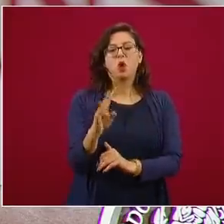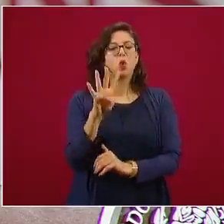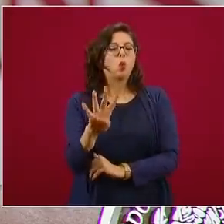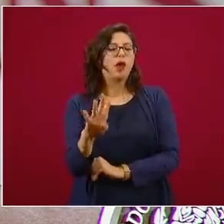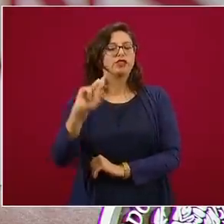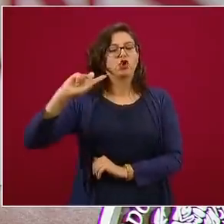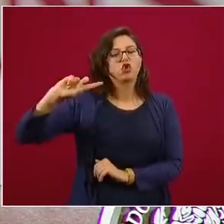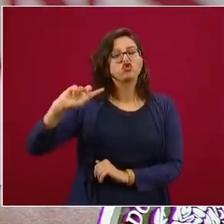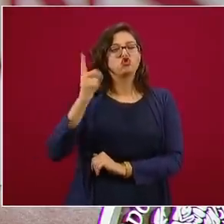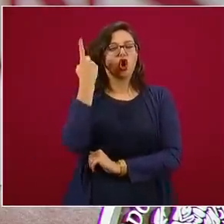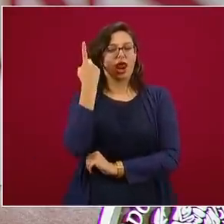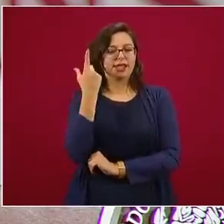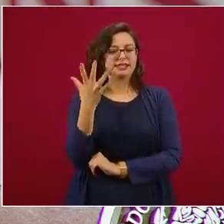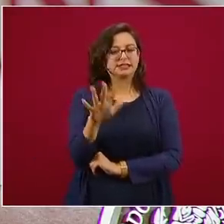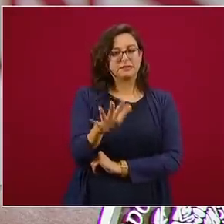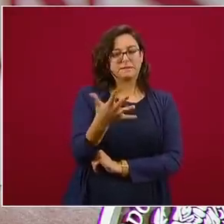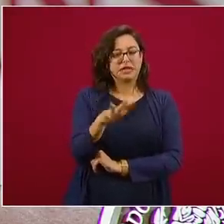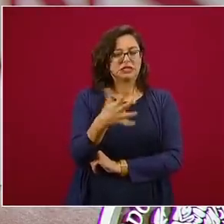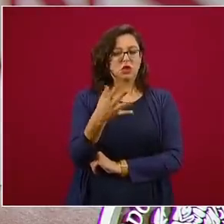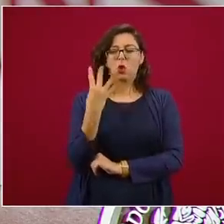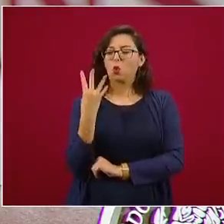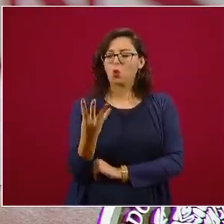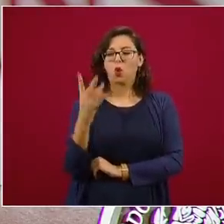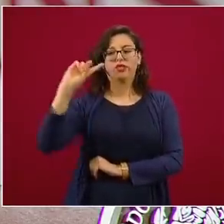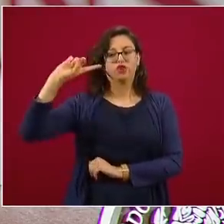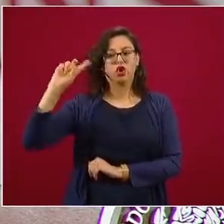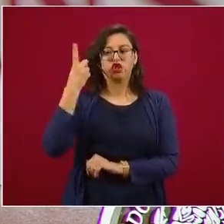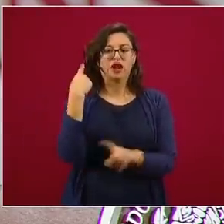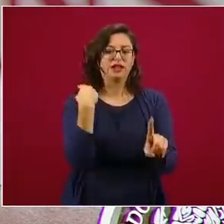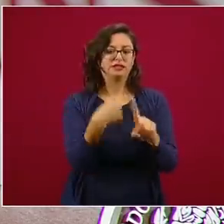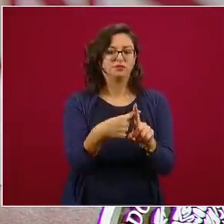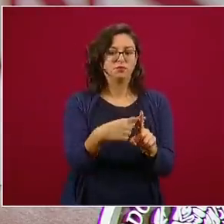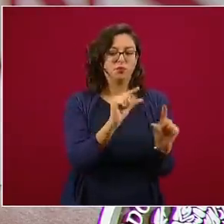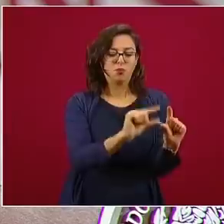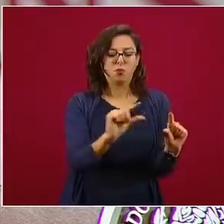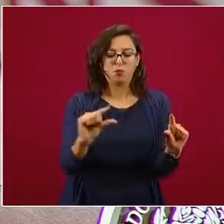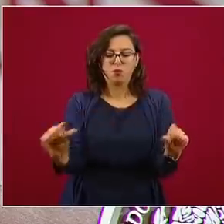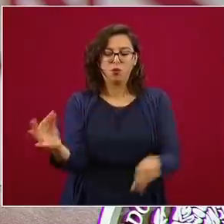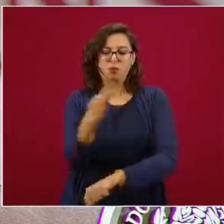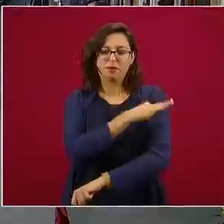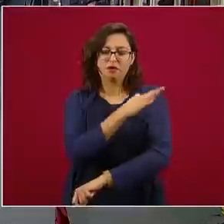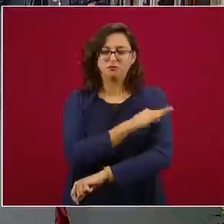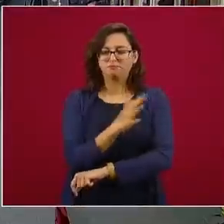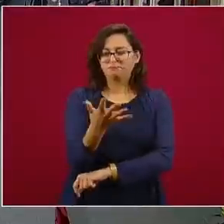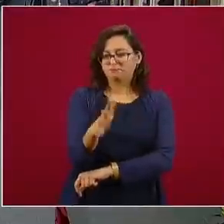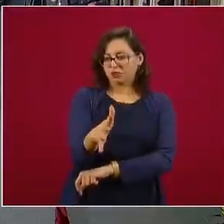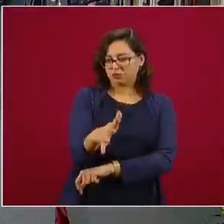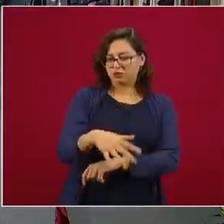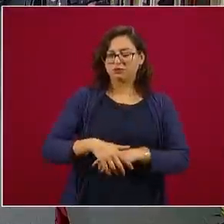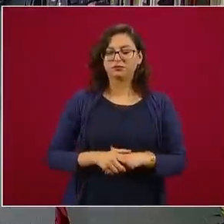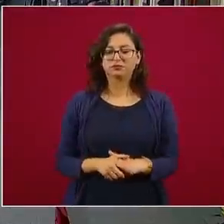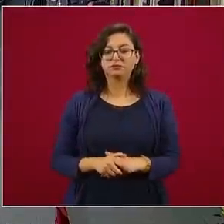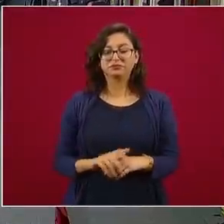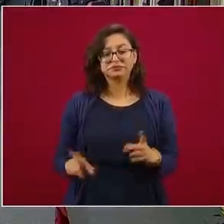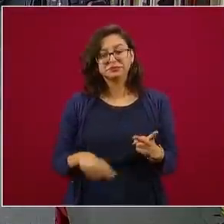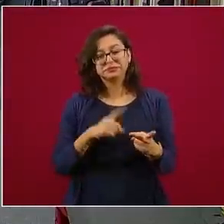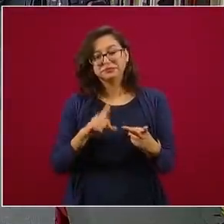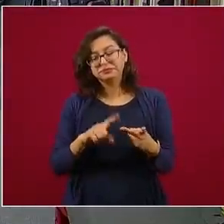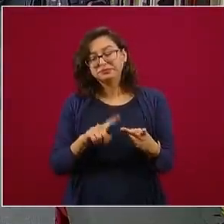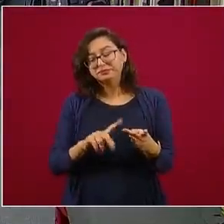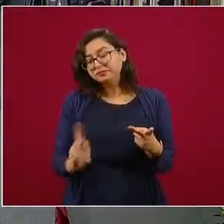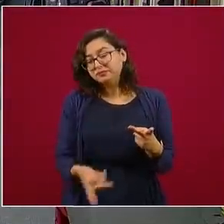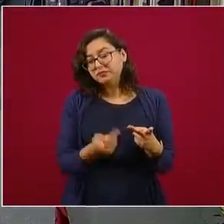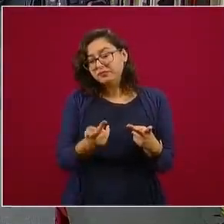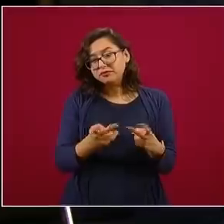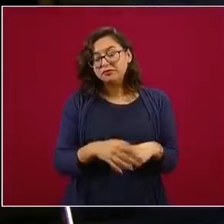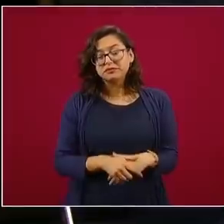$4. Creemos que no va a exceder $4 por dosis. Por ahí va a estar. ¿Y cuál era tu segunda pregunta? Si se